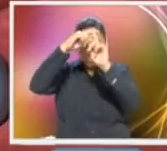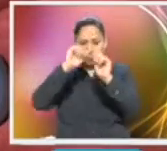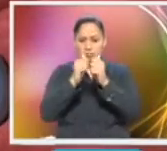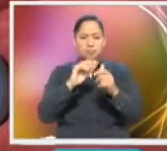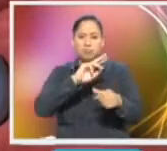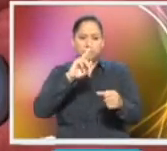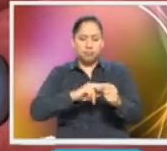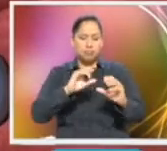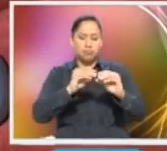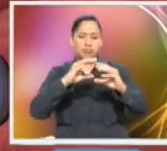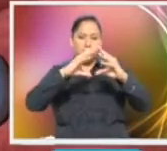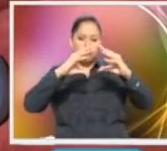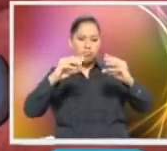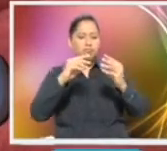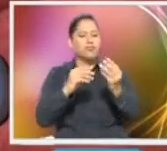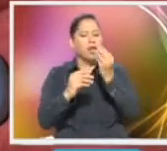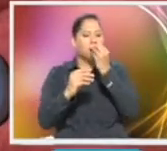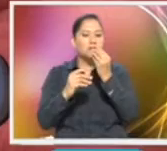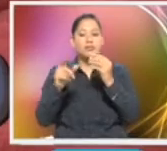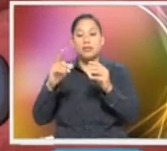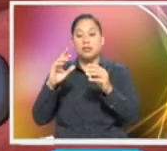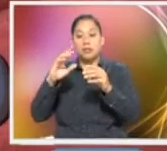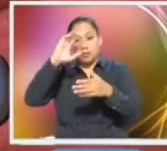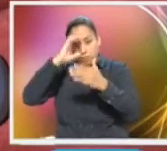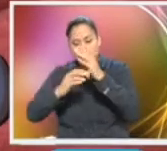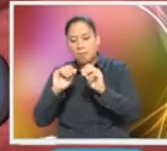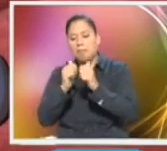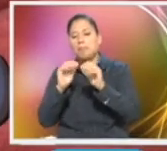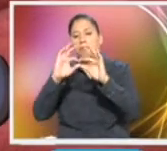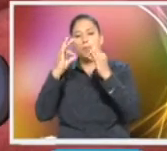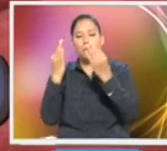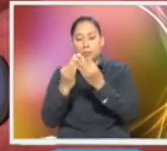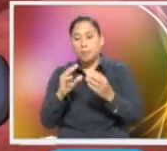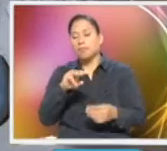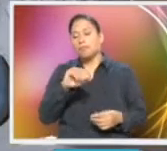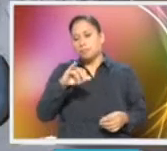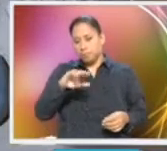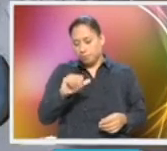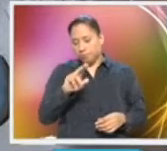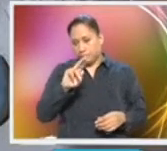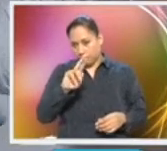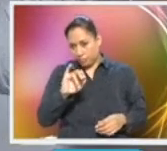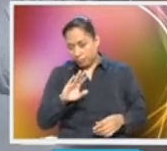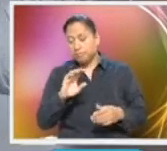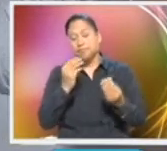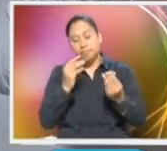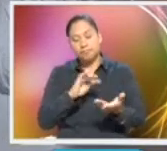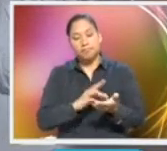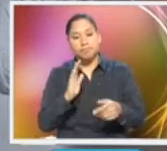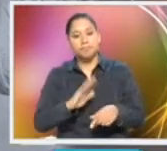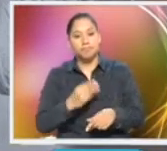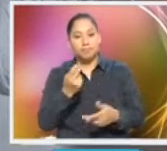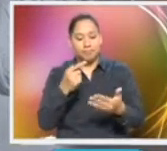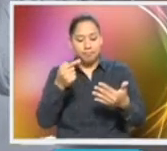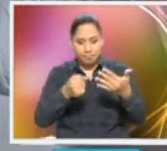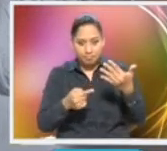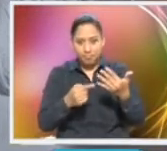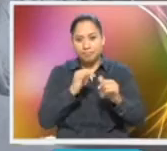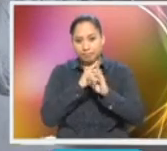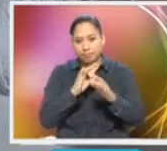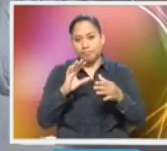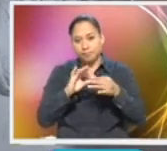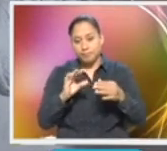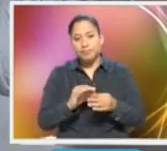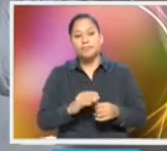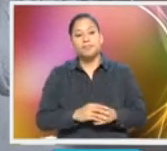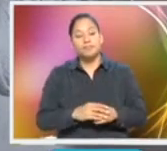y entre los católicos es un pan sin levadura. Ok, pues Mónica Uribe, muchas gracias gracias a ustedes. por esta información.